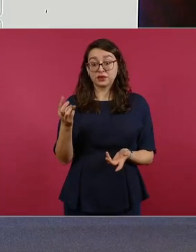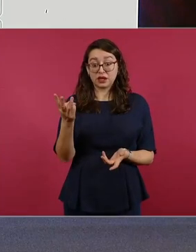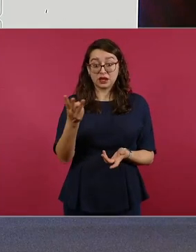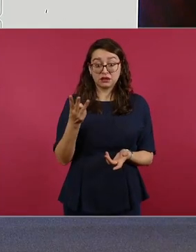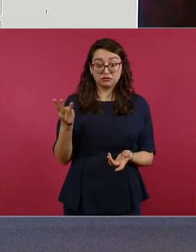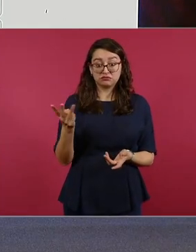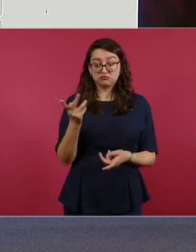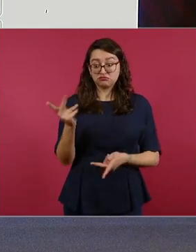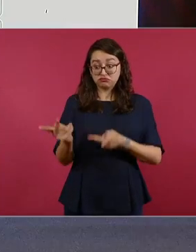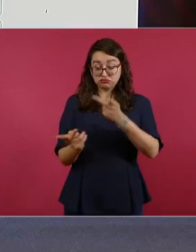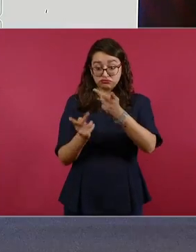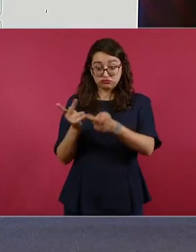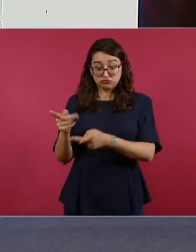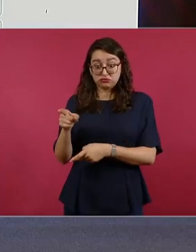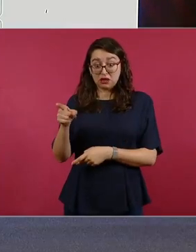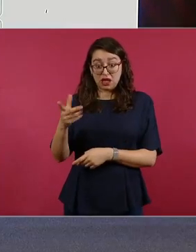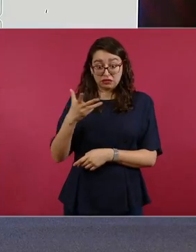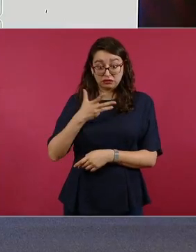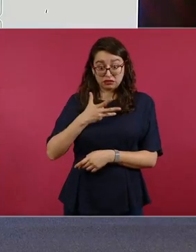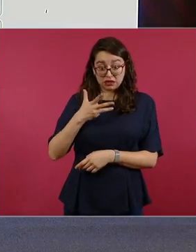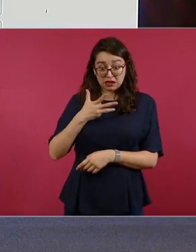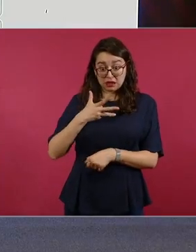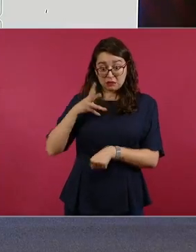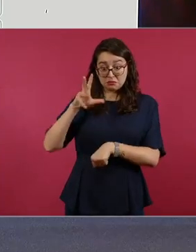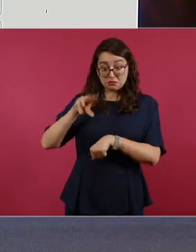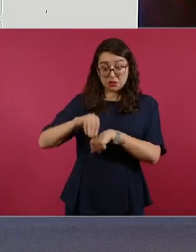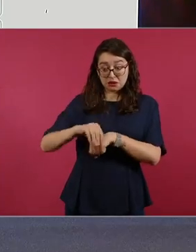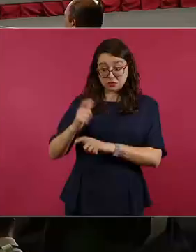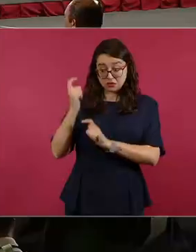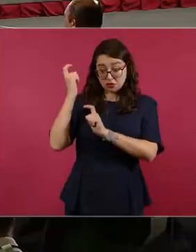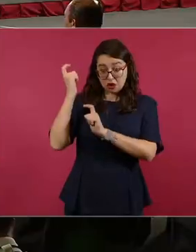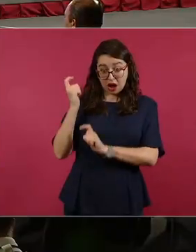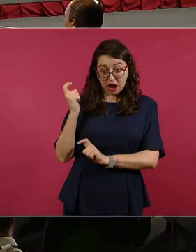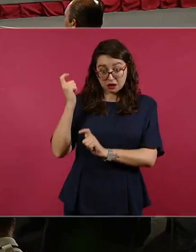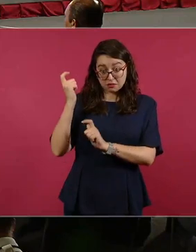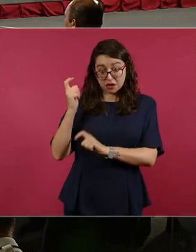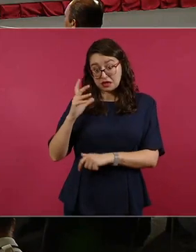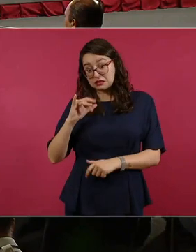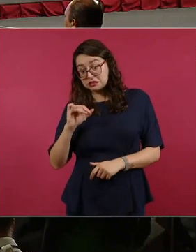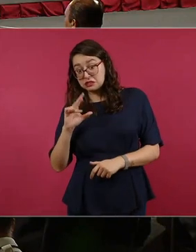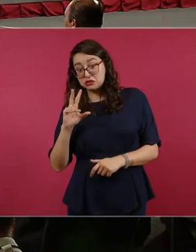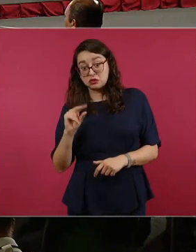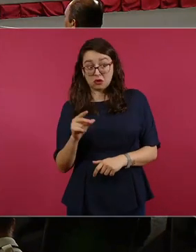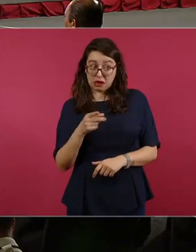detenidos si contaban o no con algún permiso para poseer armas.